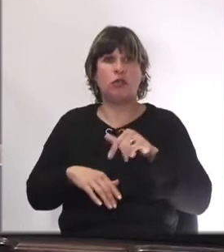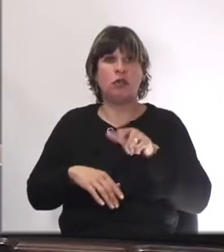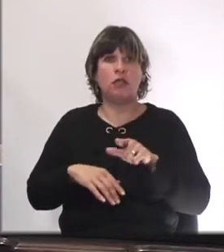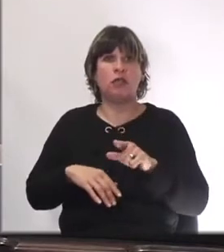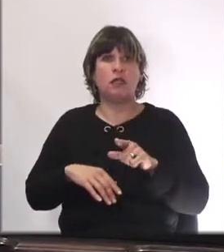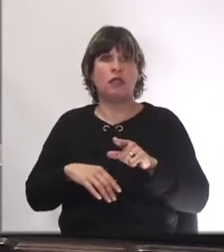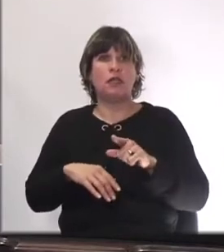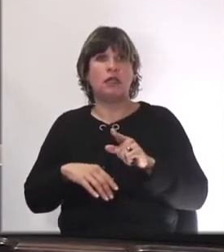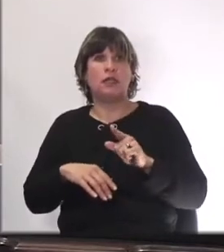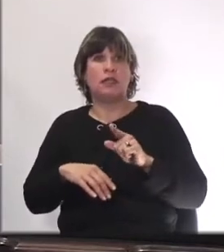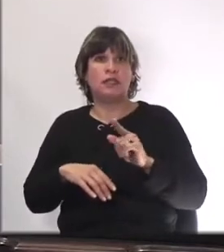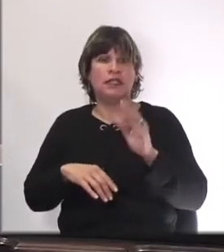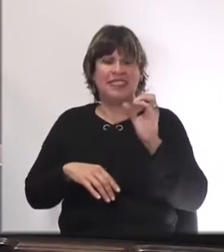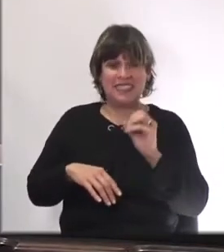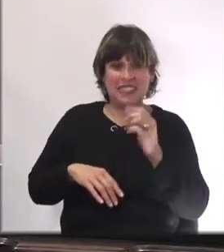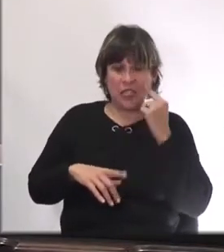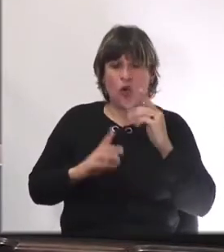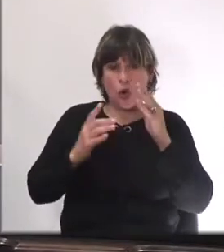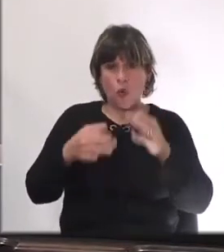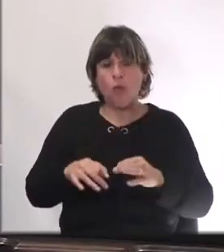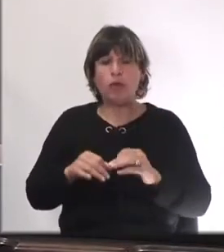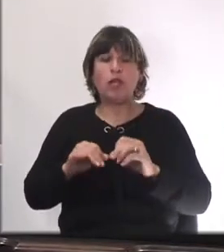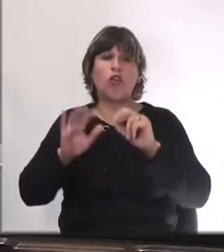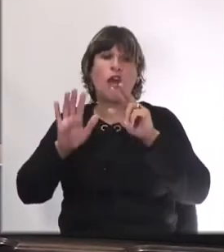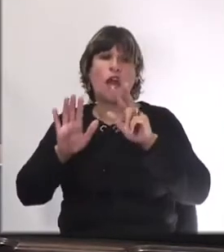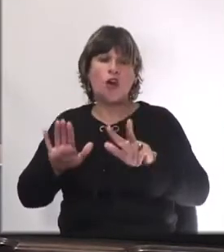con hasta 8,5%.